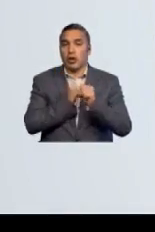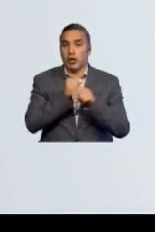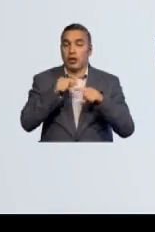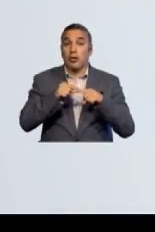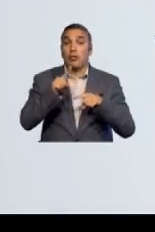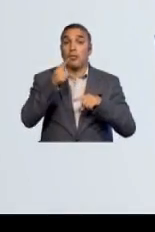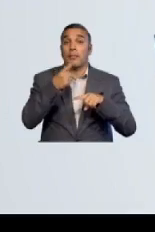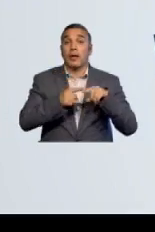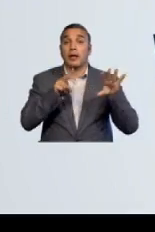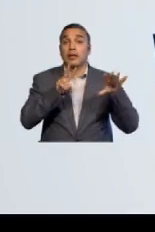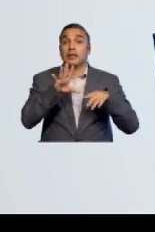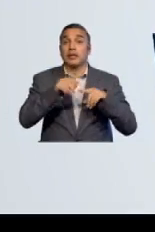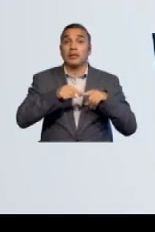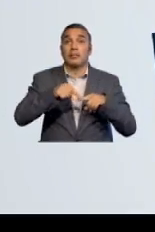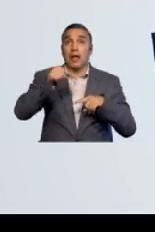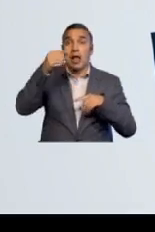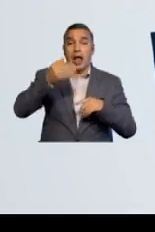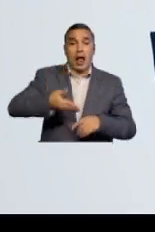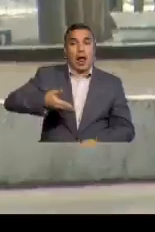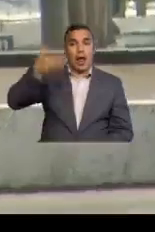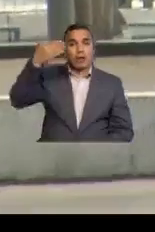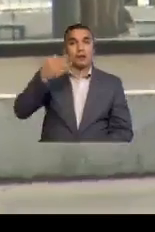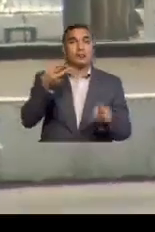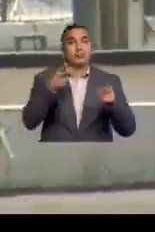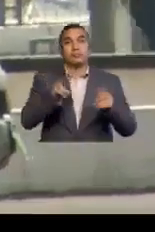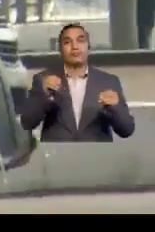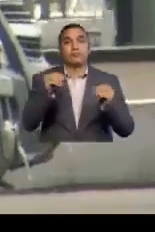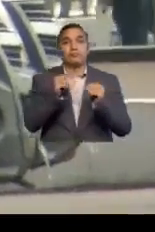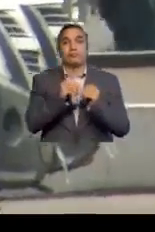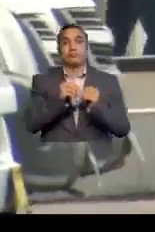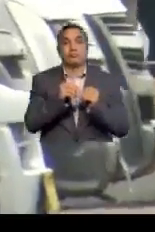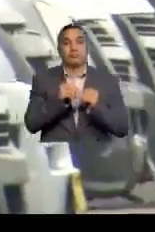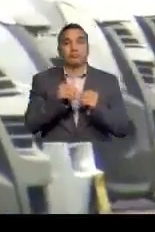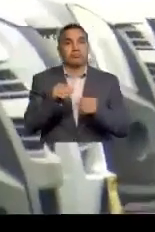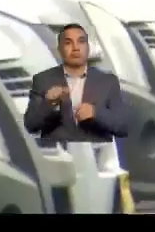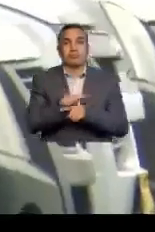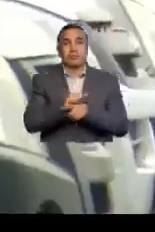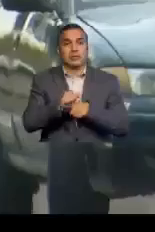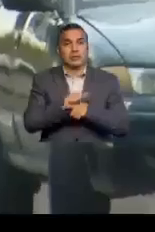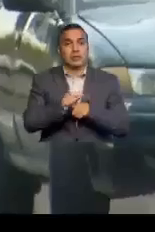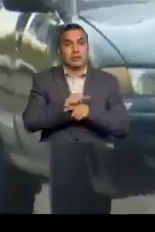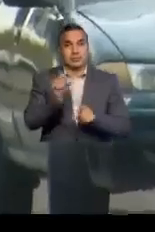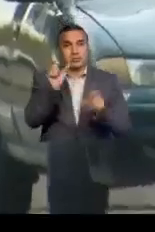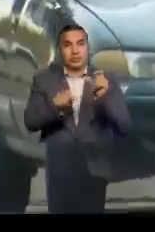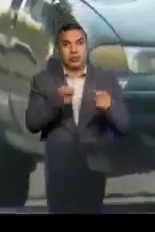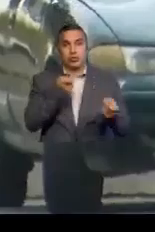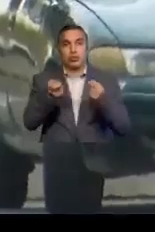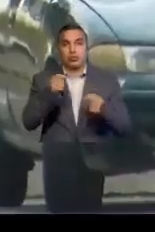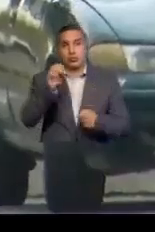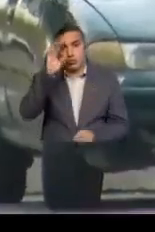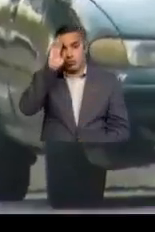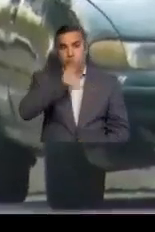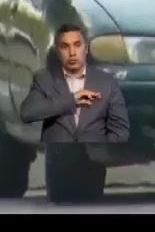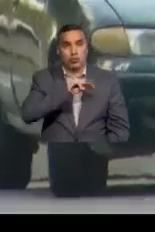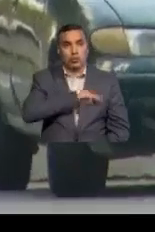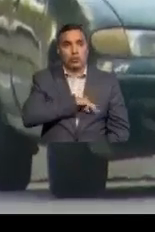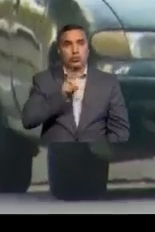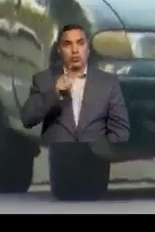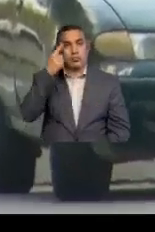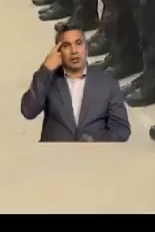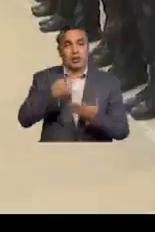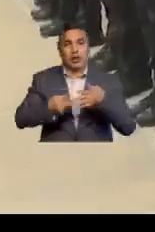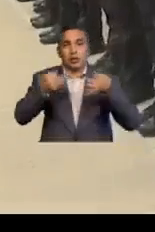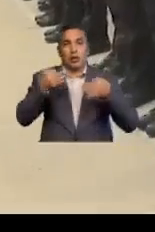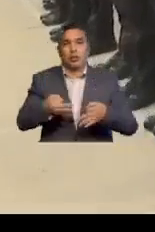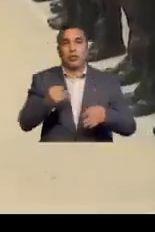medir 1,75 m, así como someterse a la preparación que exige el Cuerpo de Agentes de Control Metropolitano de Guayaquil para